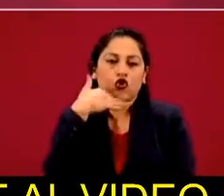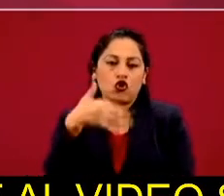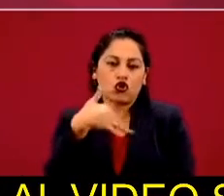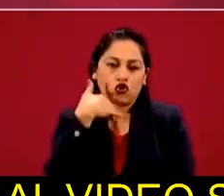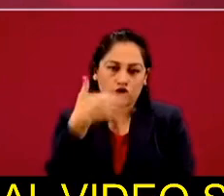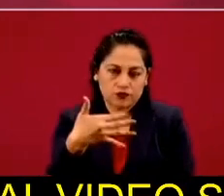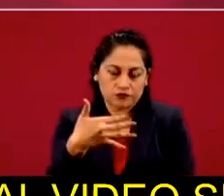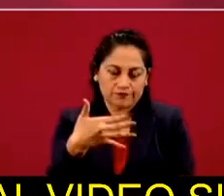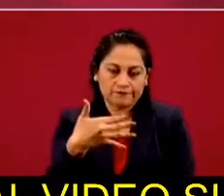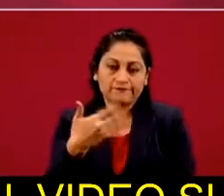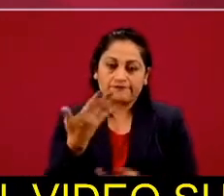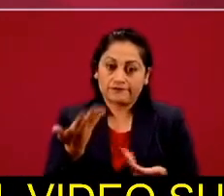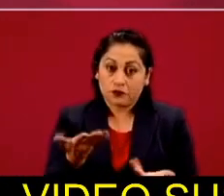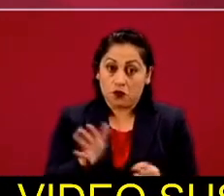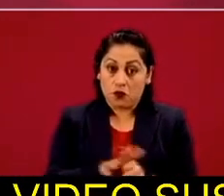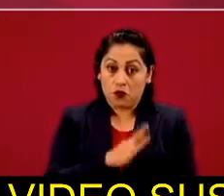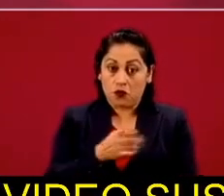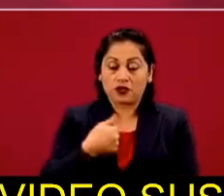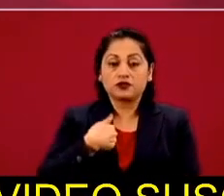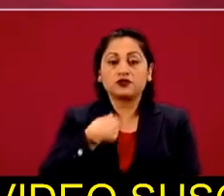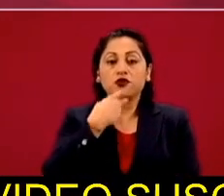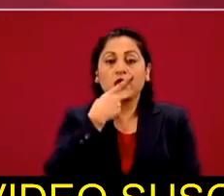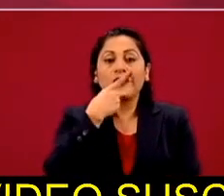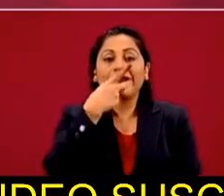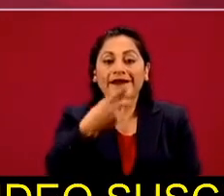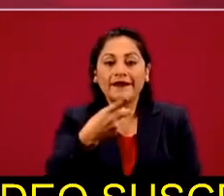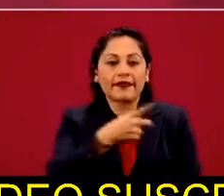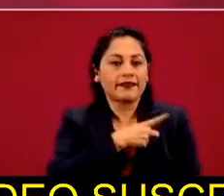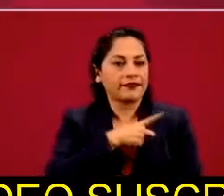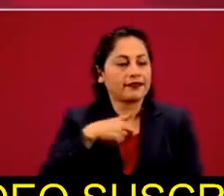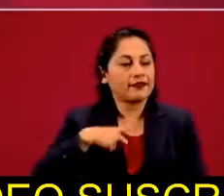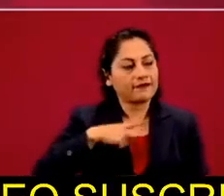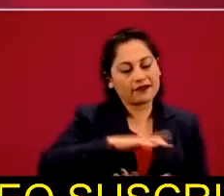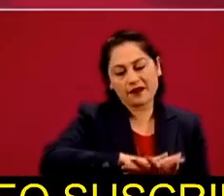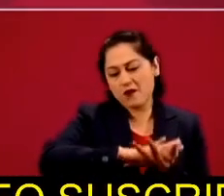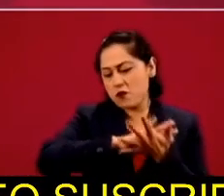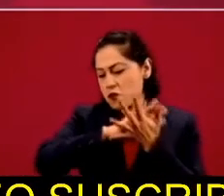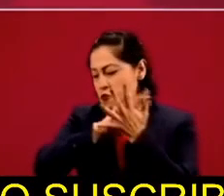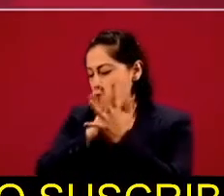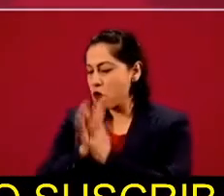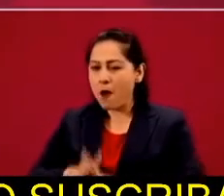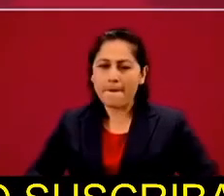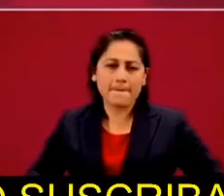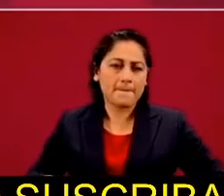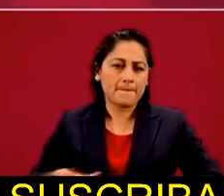llevar a cabo la transformación para